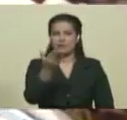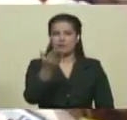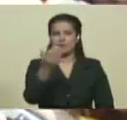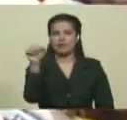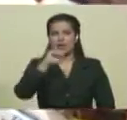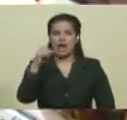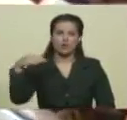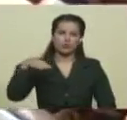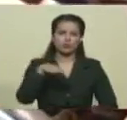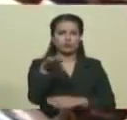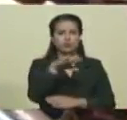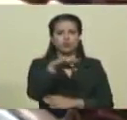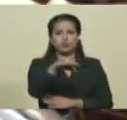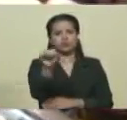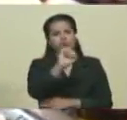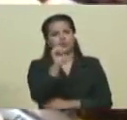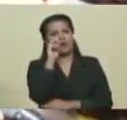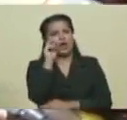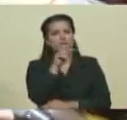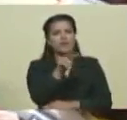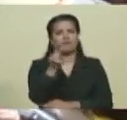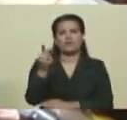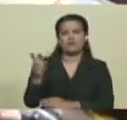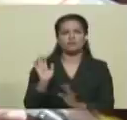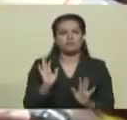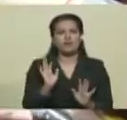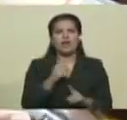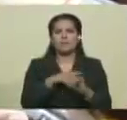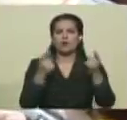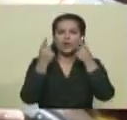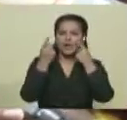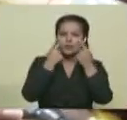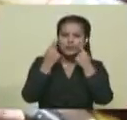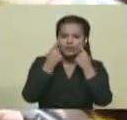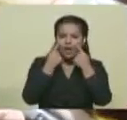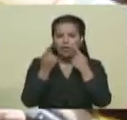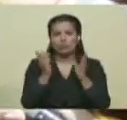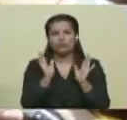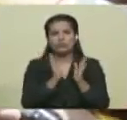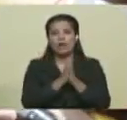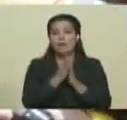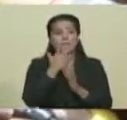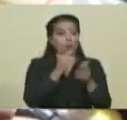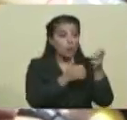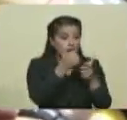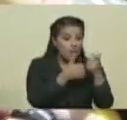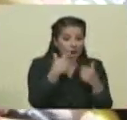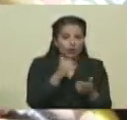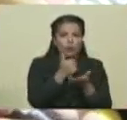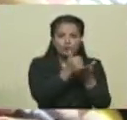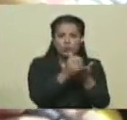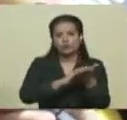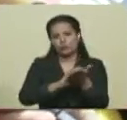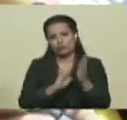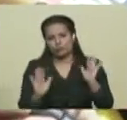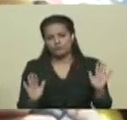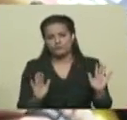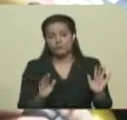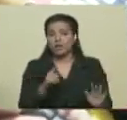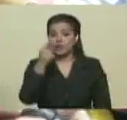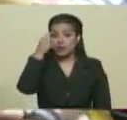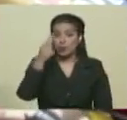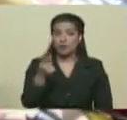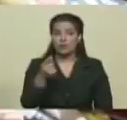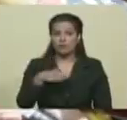Zamora, a ver cómo están los centros de votación, pero es eso, pues, revisando, y donde haya algún problema nosotros actuamos. Recuerda que,